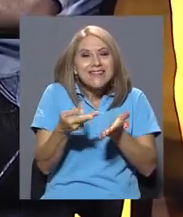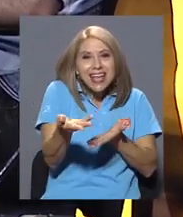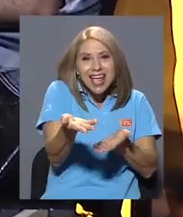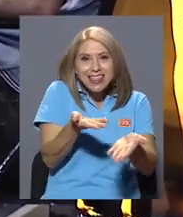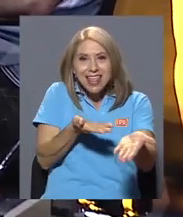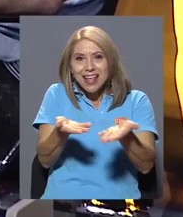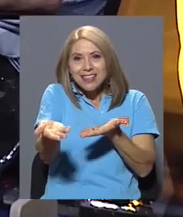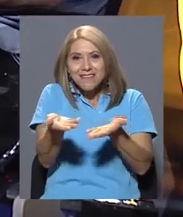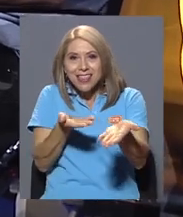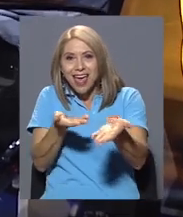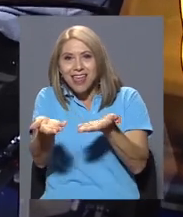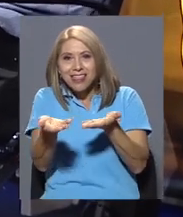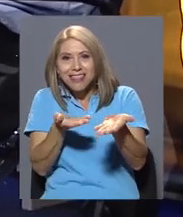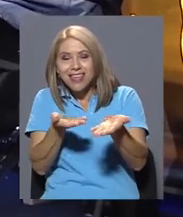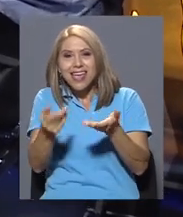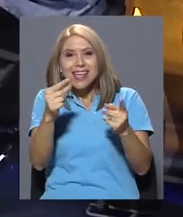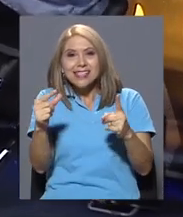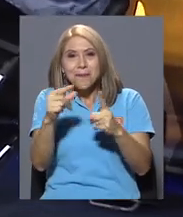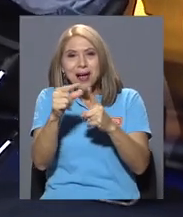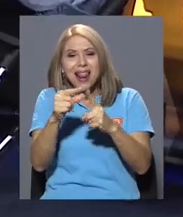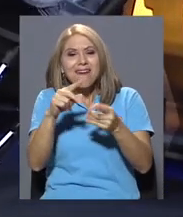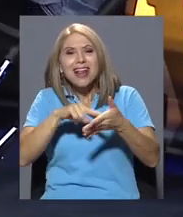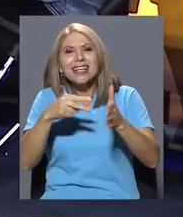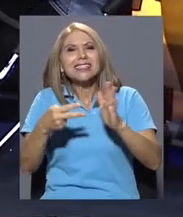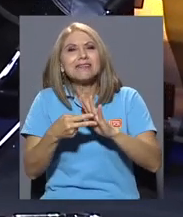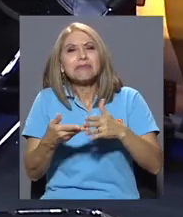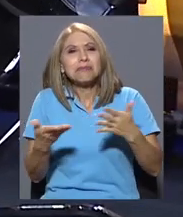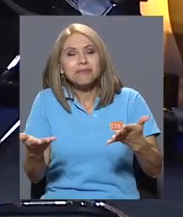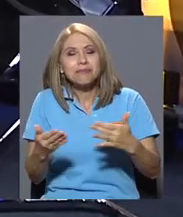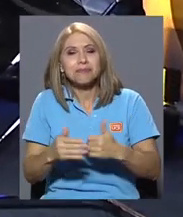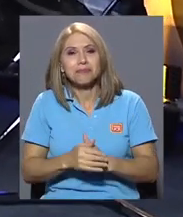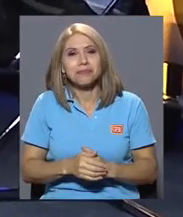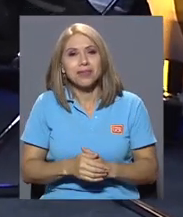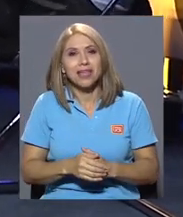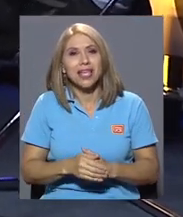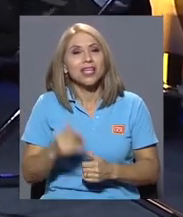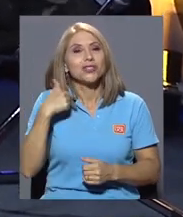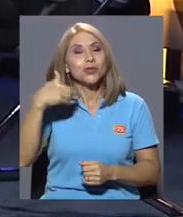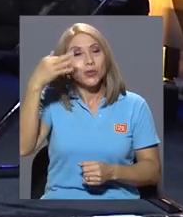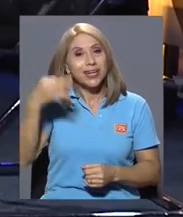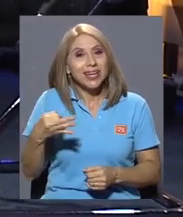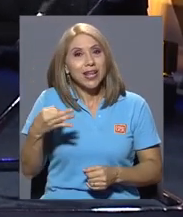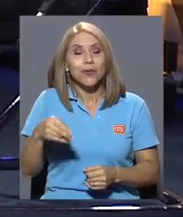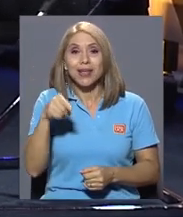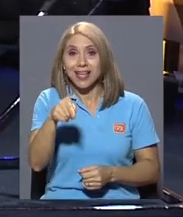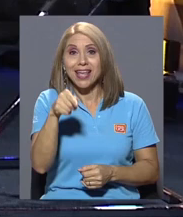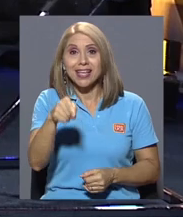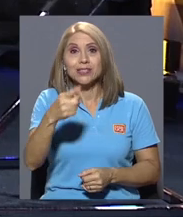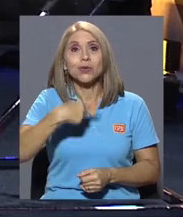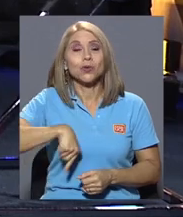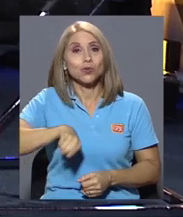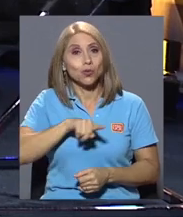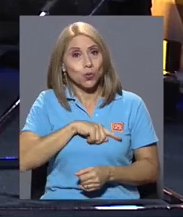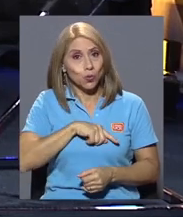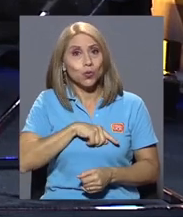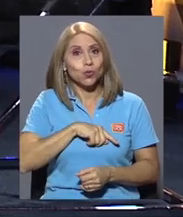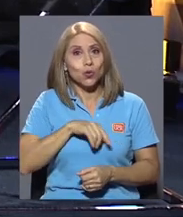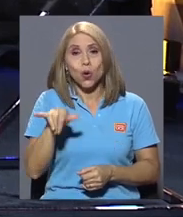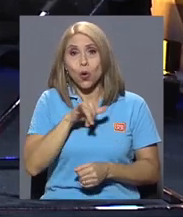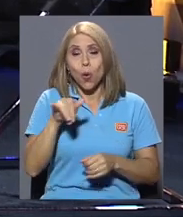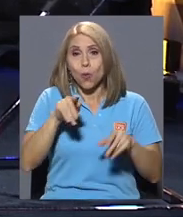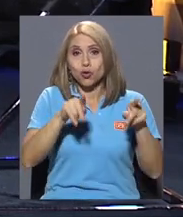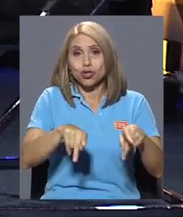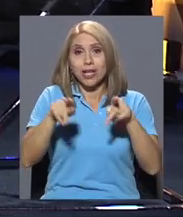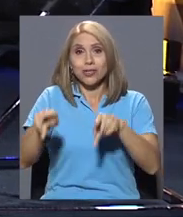o lo que engloba esa palabra y ese concepto creo que es una de las cosas que tenemos pendientes como